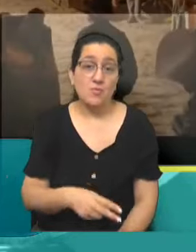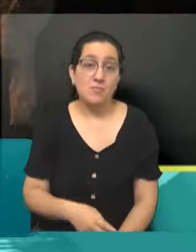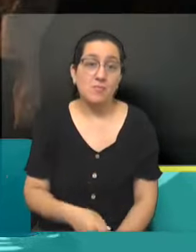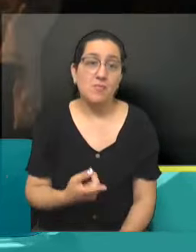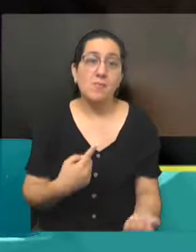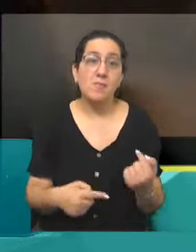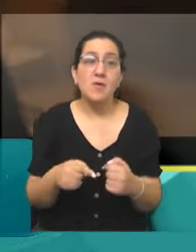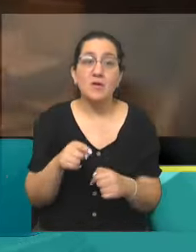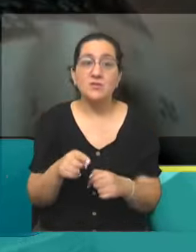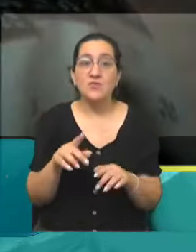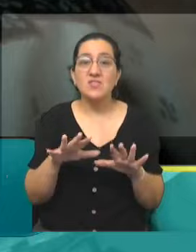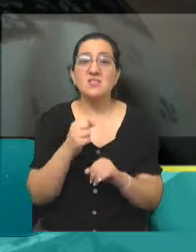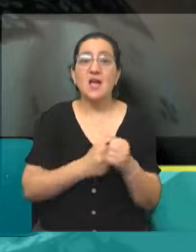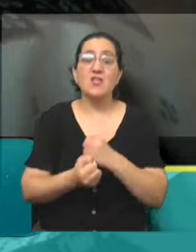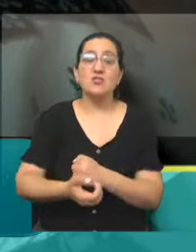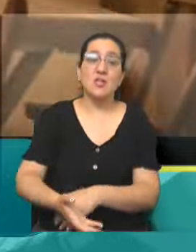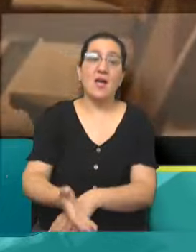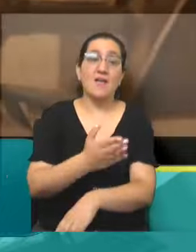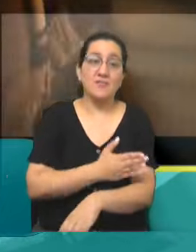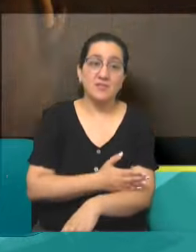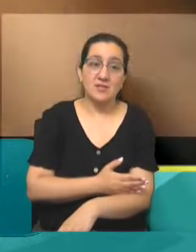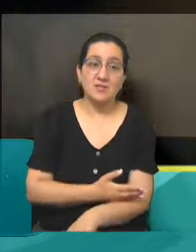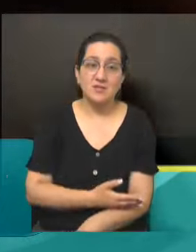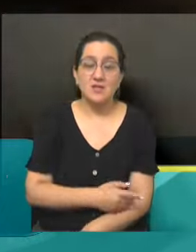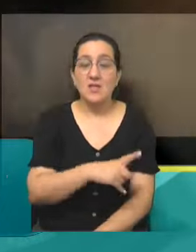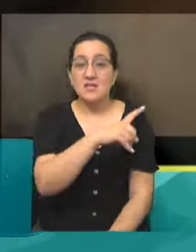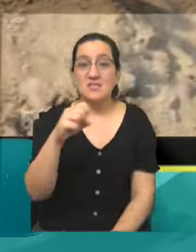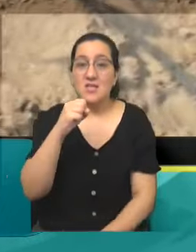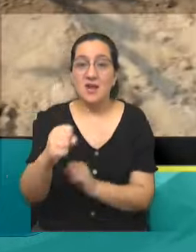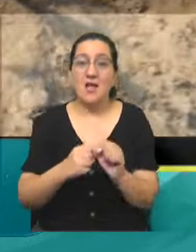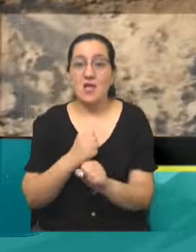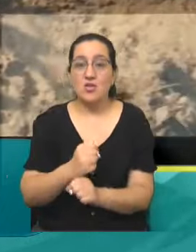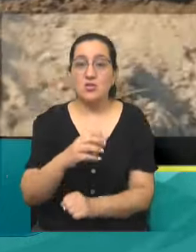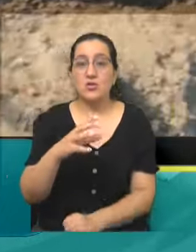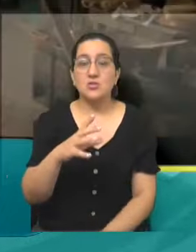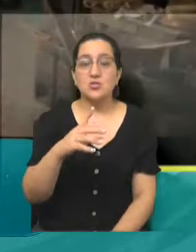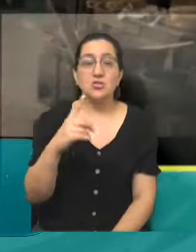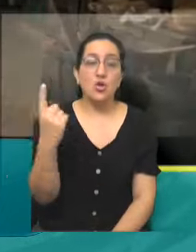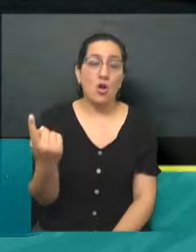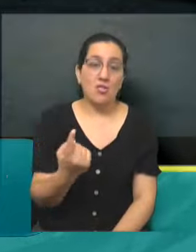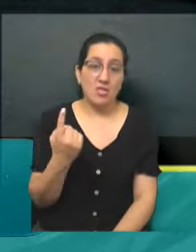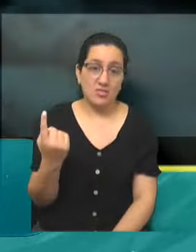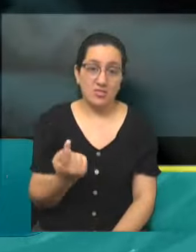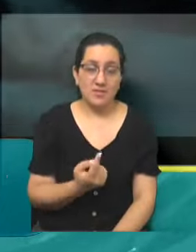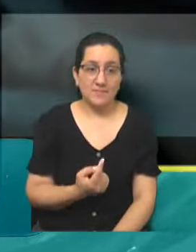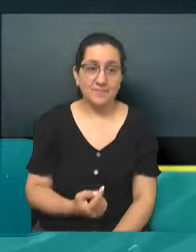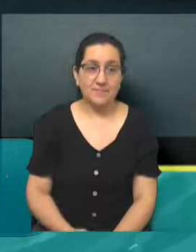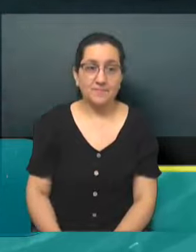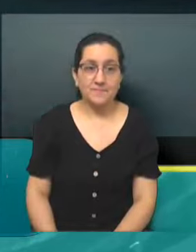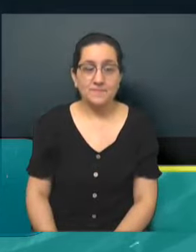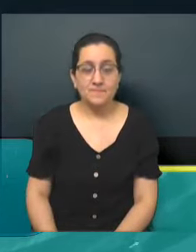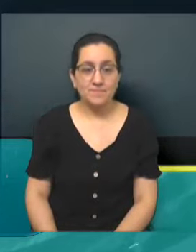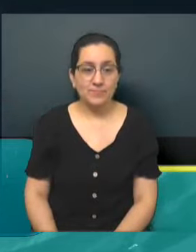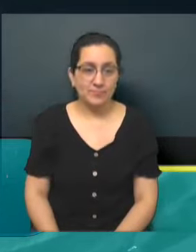tema es que esto pasó 10 años antes de eso, ¿no? 10 años antes de Cien años de soledad se publica Pedro Páramo, 10 años antes de Rayuela. Sacó el